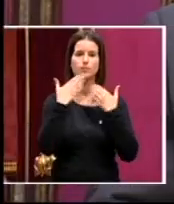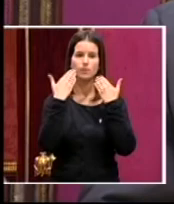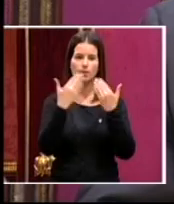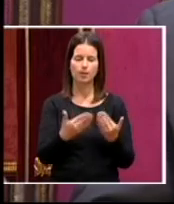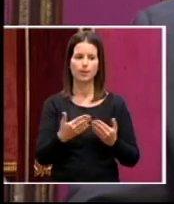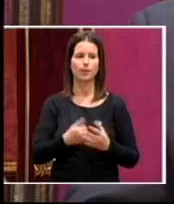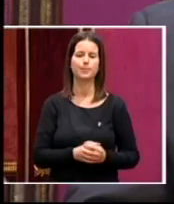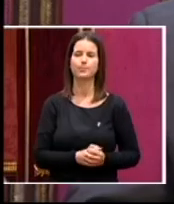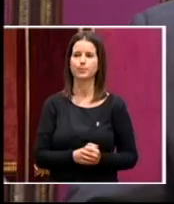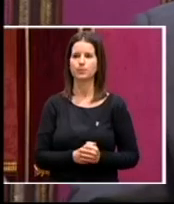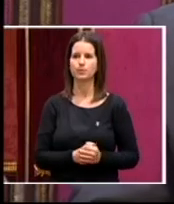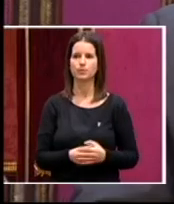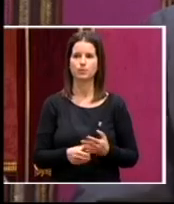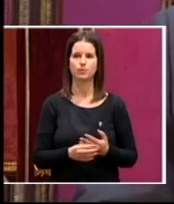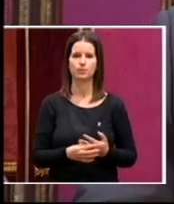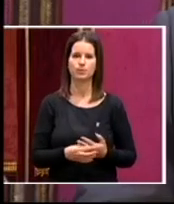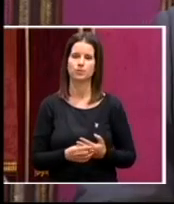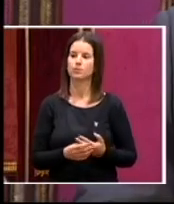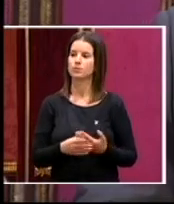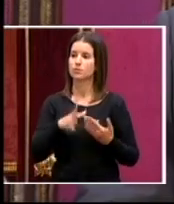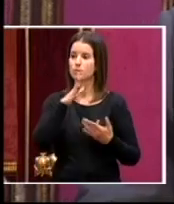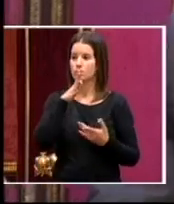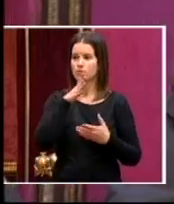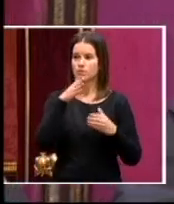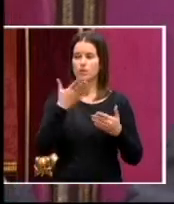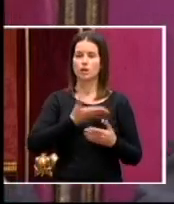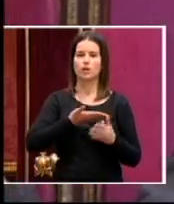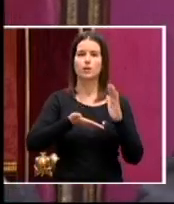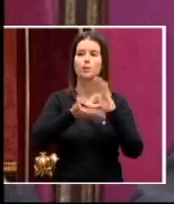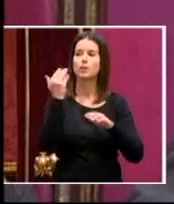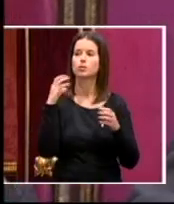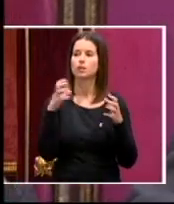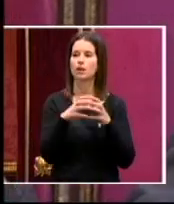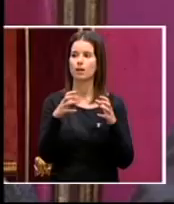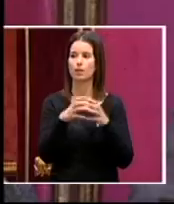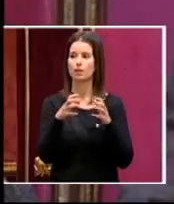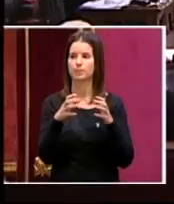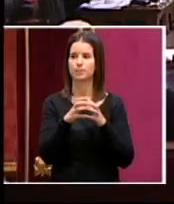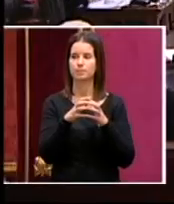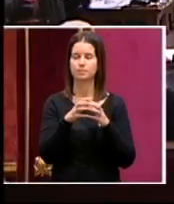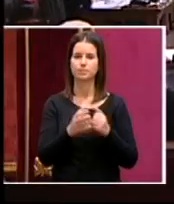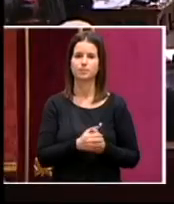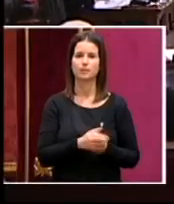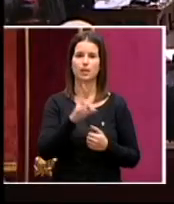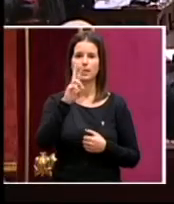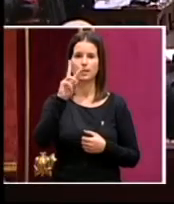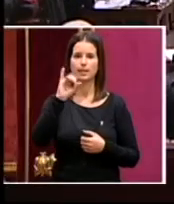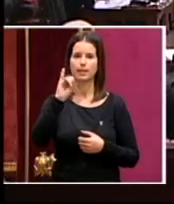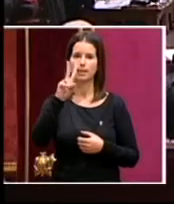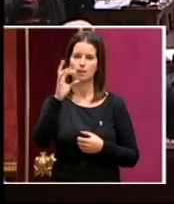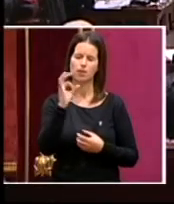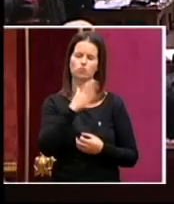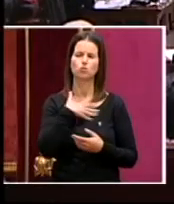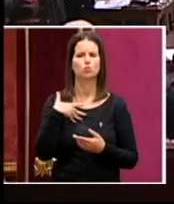así lo intentaremos, lo trabajaremos. Por parte del Grupo Municipal, Vamos Granada, señora Rivas. Únicamente